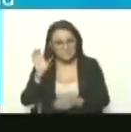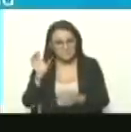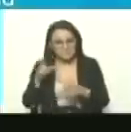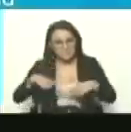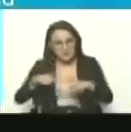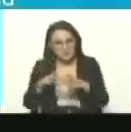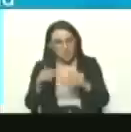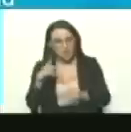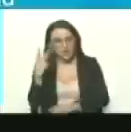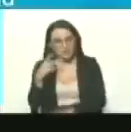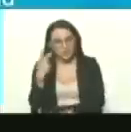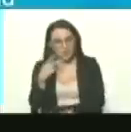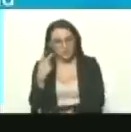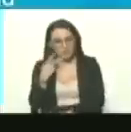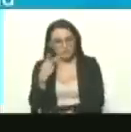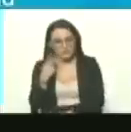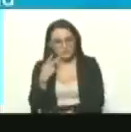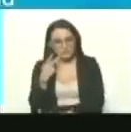las políticas